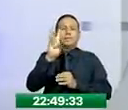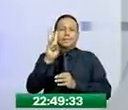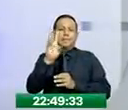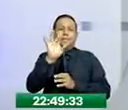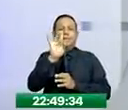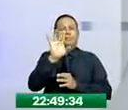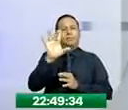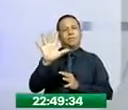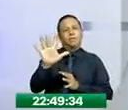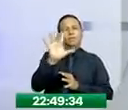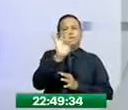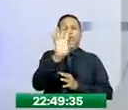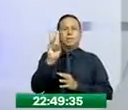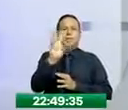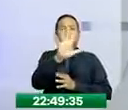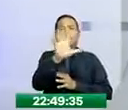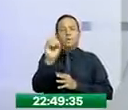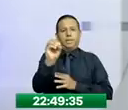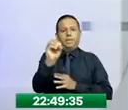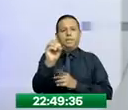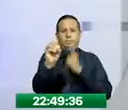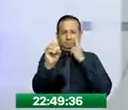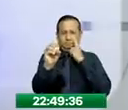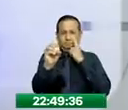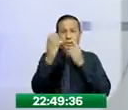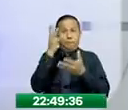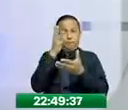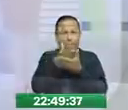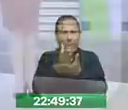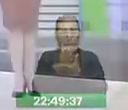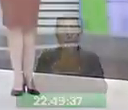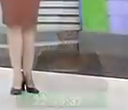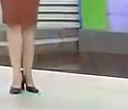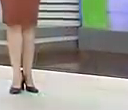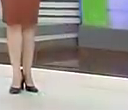150 vamos a un corte comercial ya volvemos